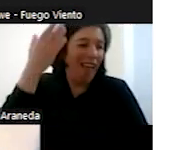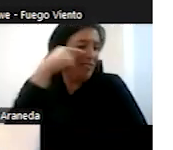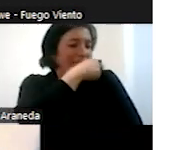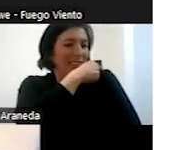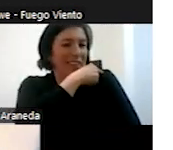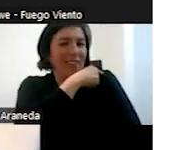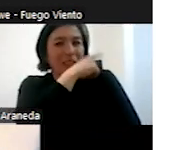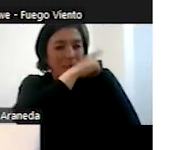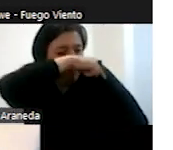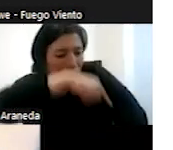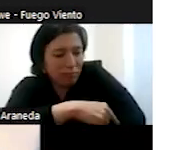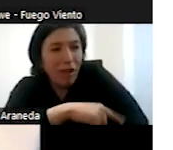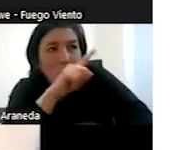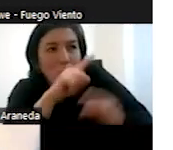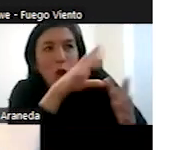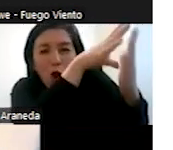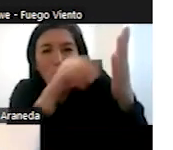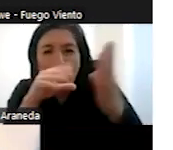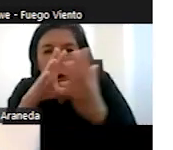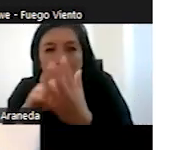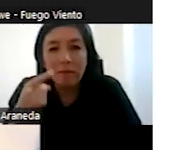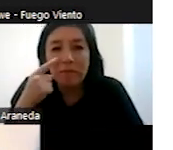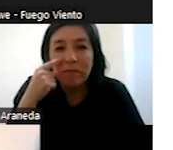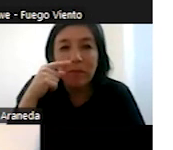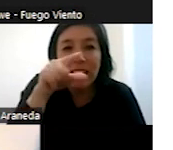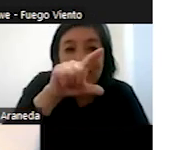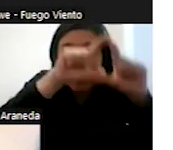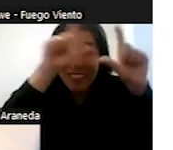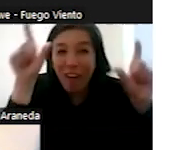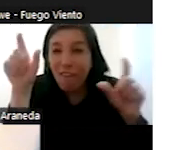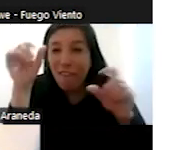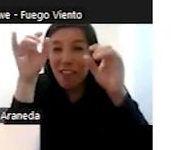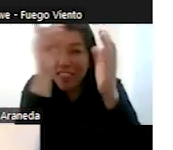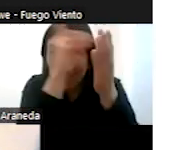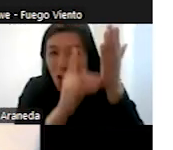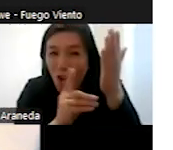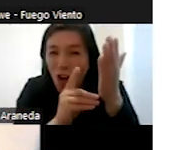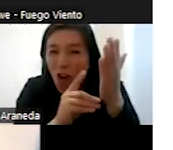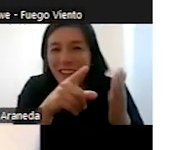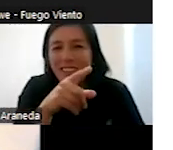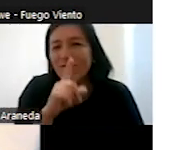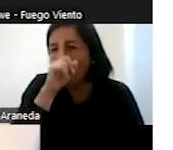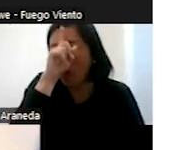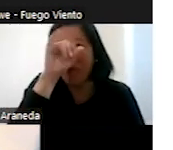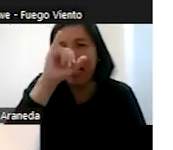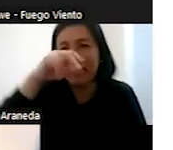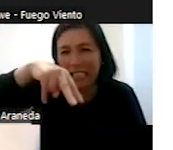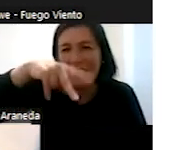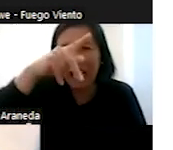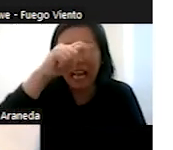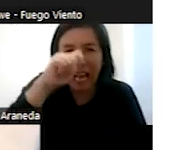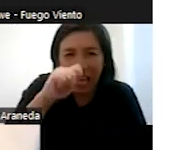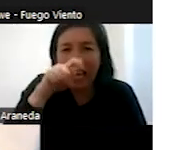Este fondo, por ejemplo, una escudilla Aconcagua, es muy Inca, ese diseño y el fondo blanco. Y estos son los tipos de cerámica Inca que empiezan a